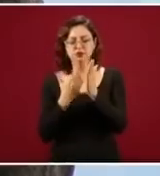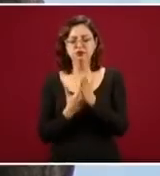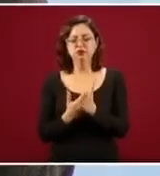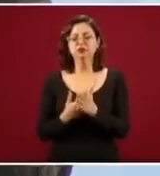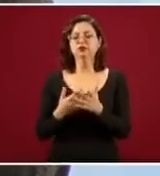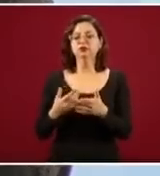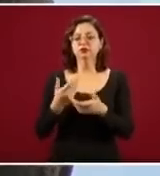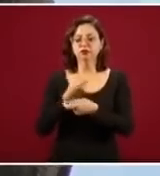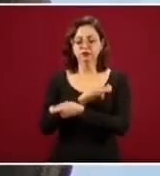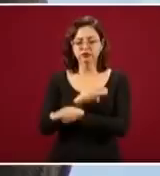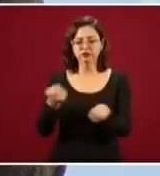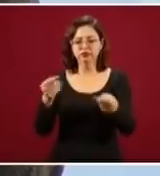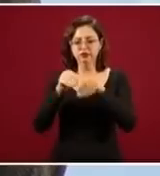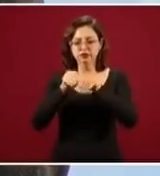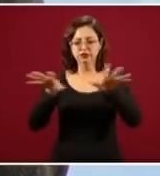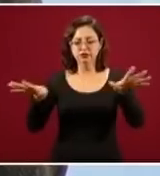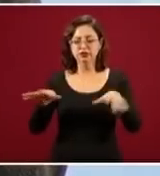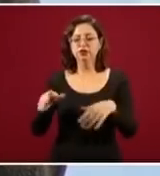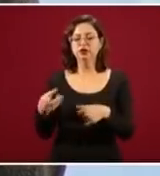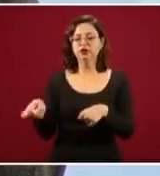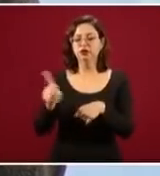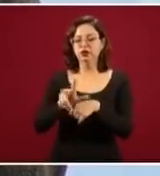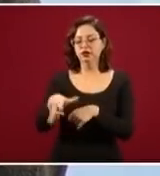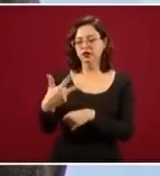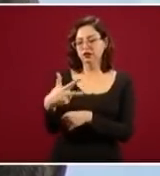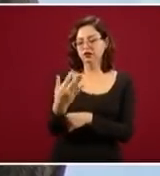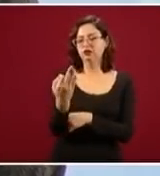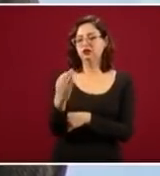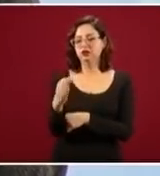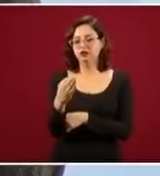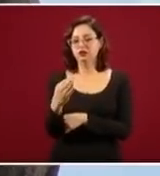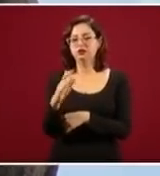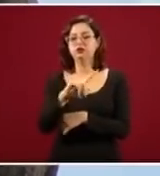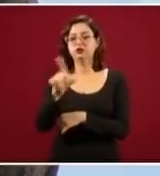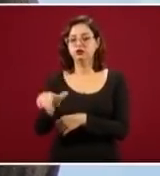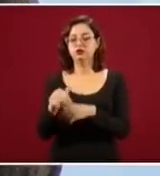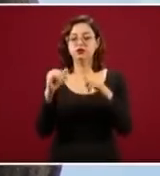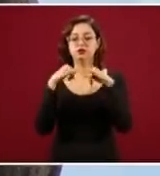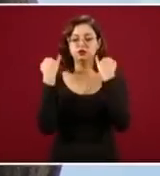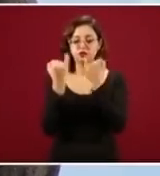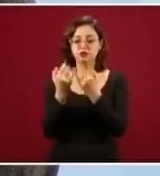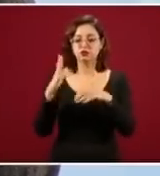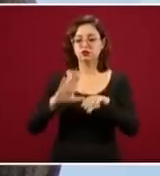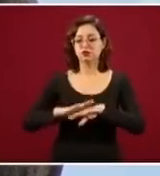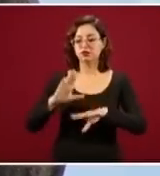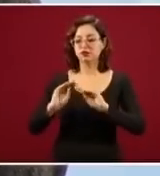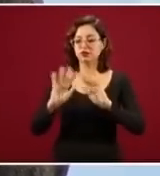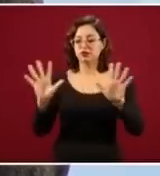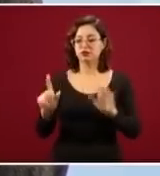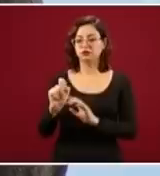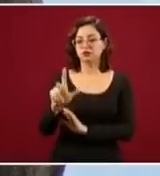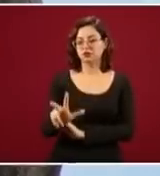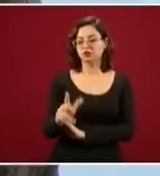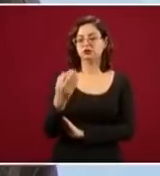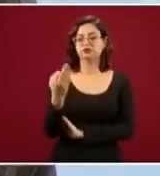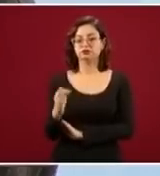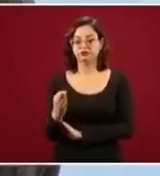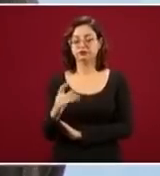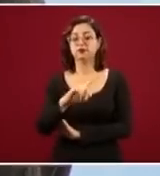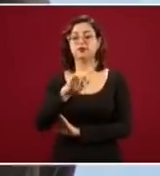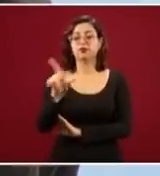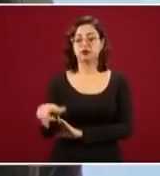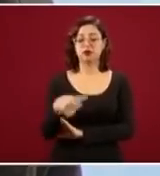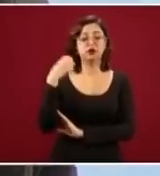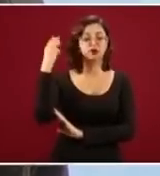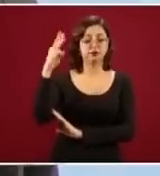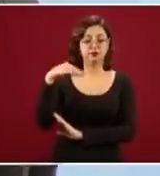13. Hay juntas de declaraciones el día 28 de febrero. Y en marzo empiezan ya la apertura de propuestas para